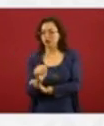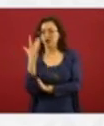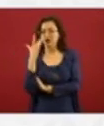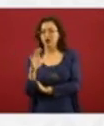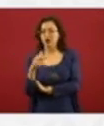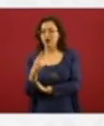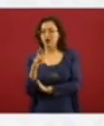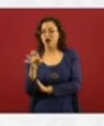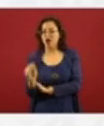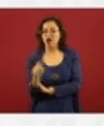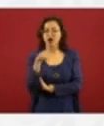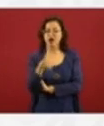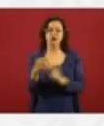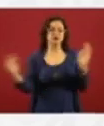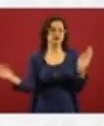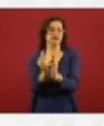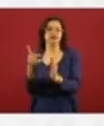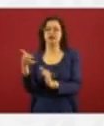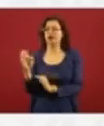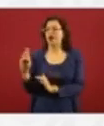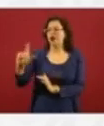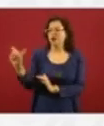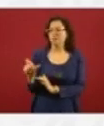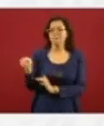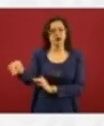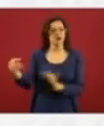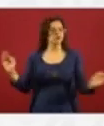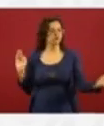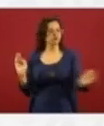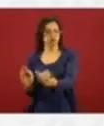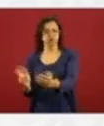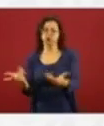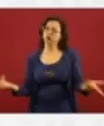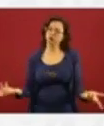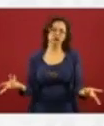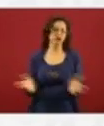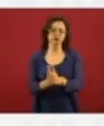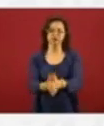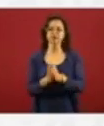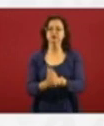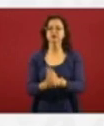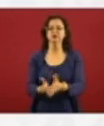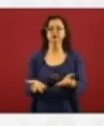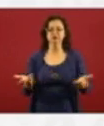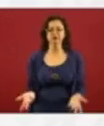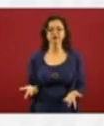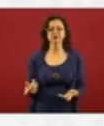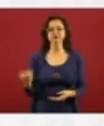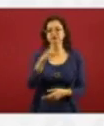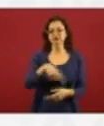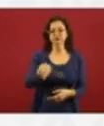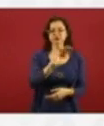tan cerca del abasto principal de gasolina en nuestro país, cima del Tajín. No vayan a